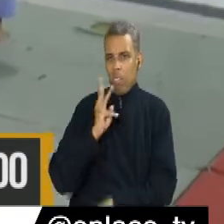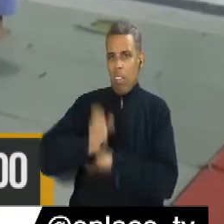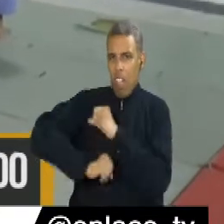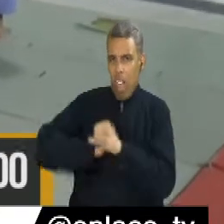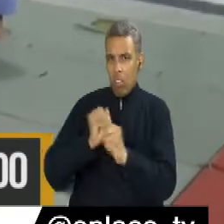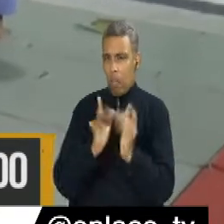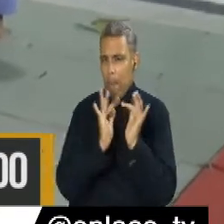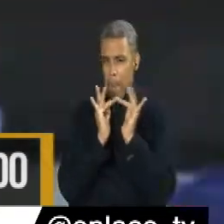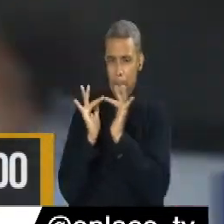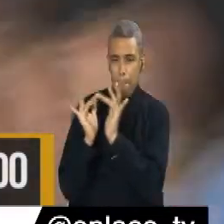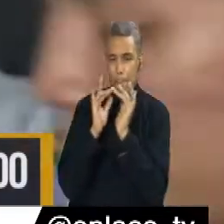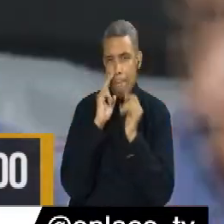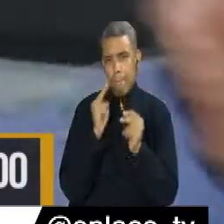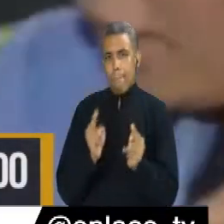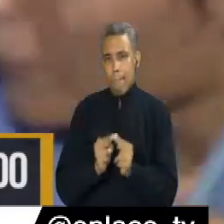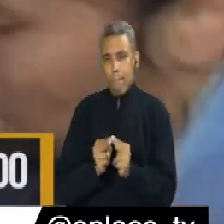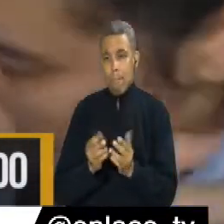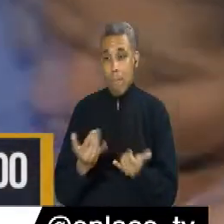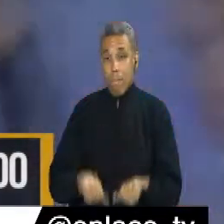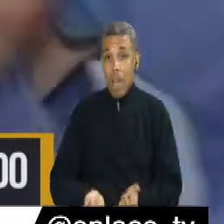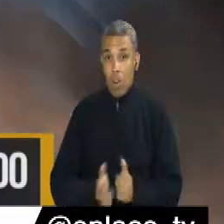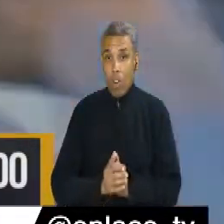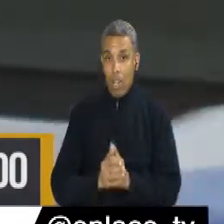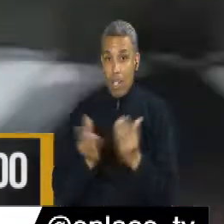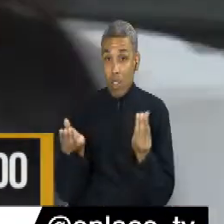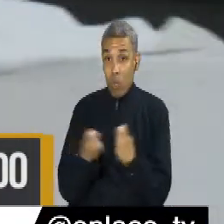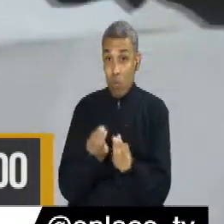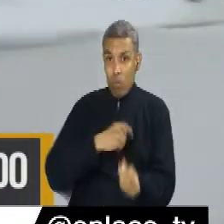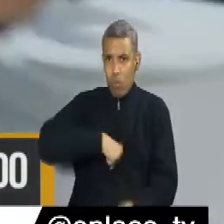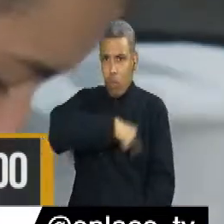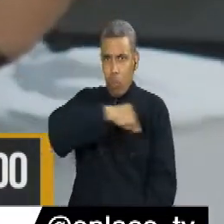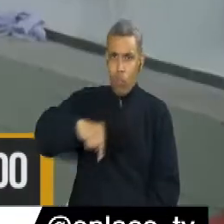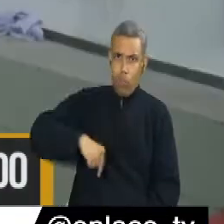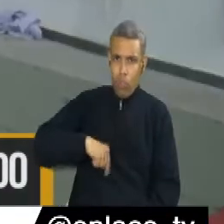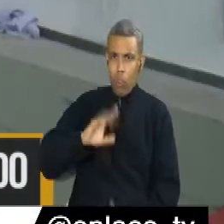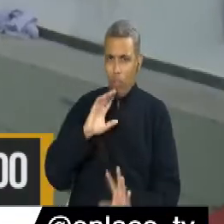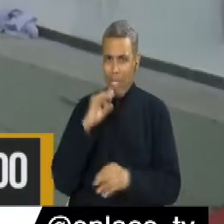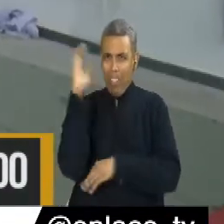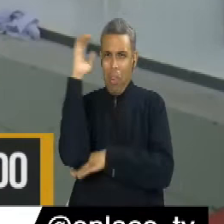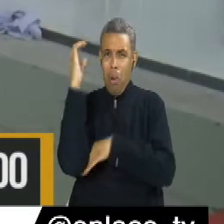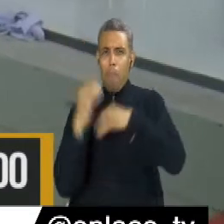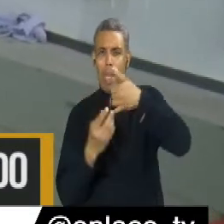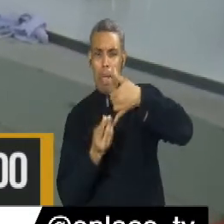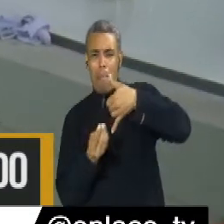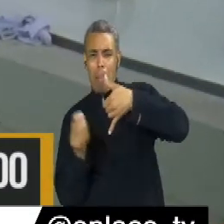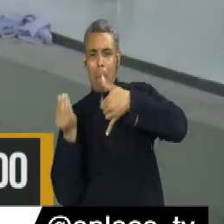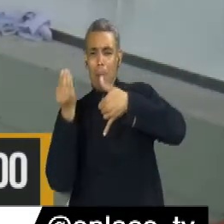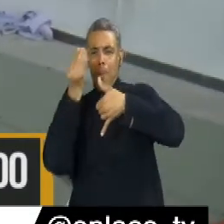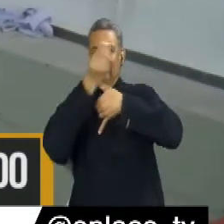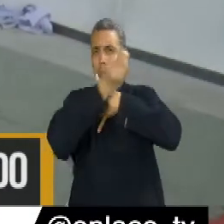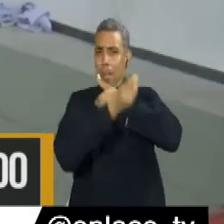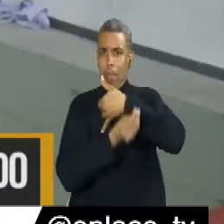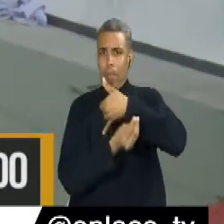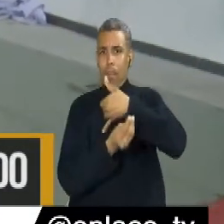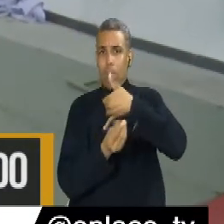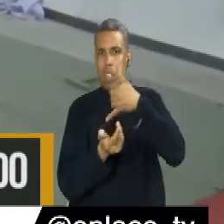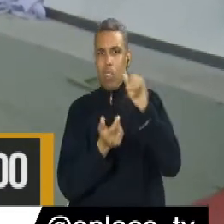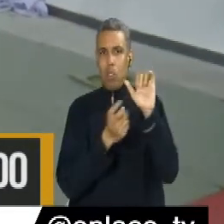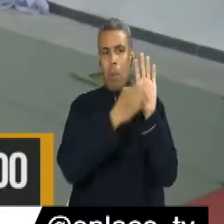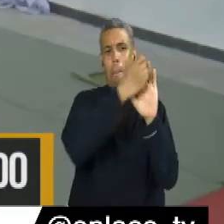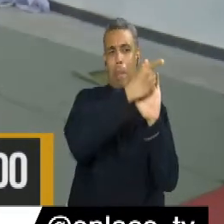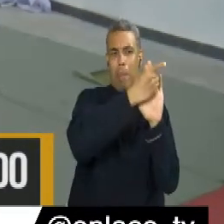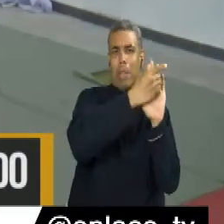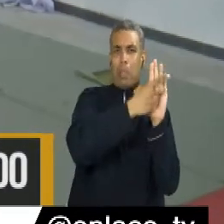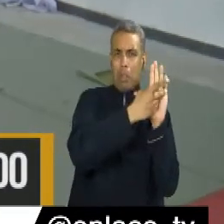Ahora estamos dentro del ranking, estamos ya llegando al primer lugar de cada categoría. Ese es